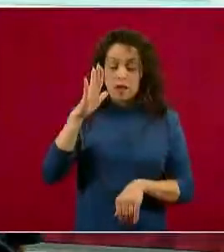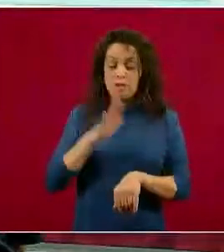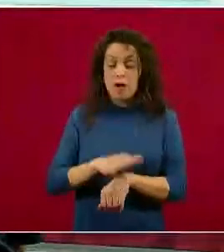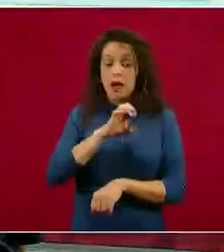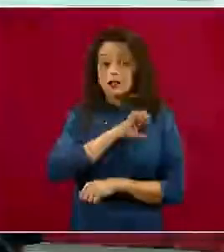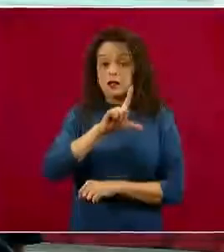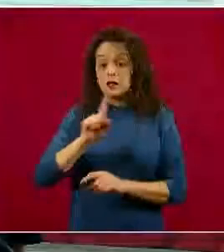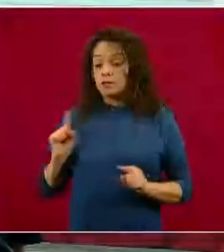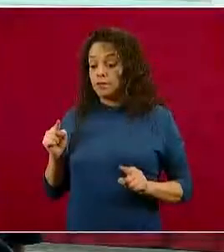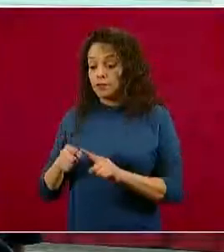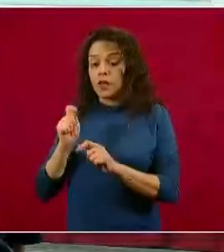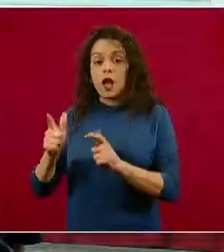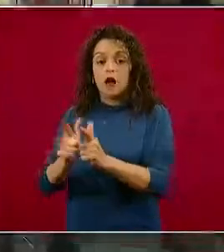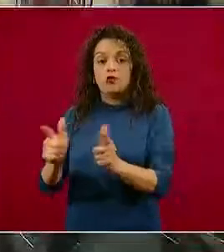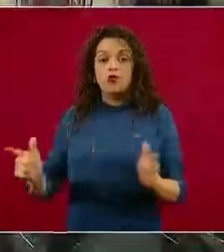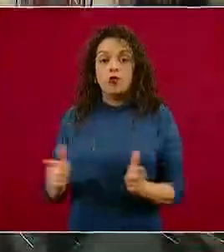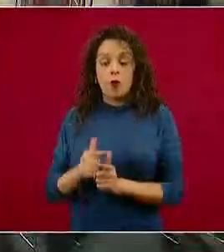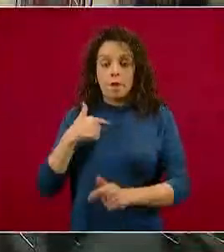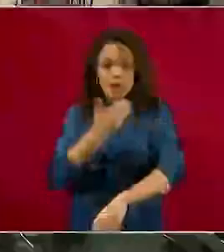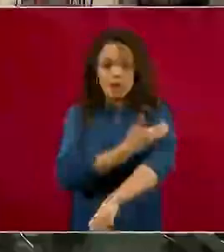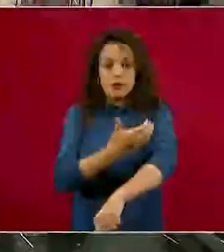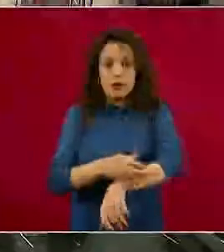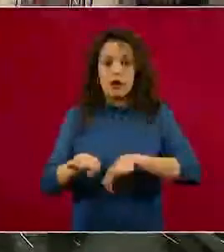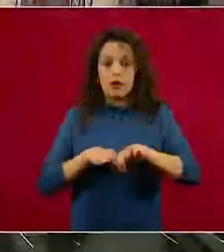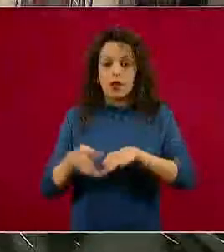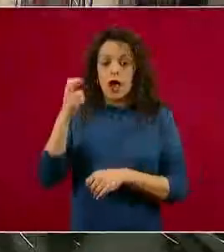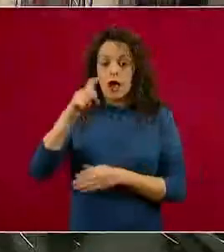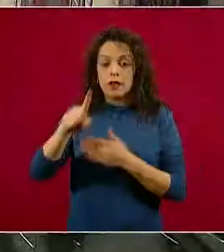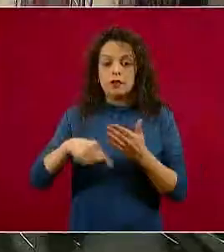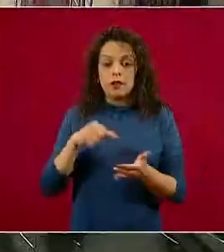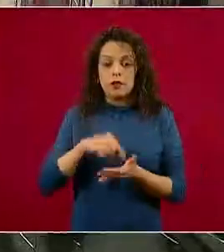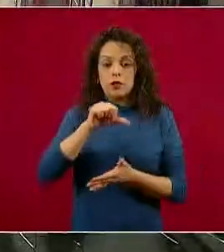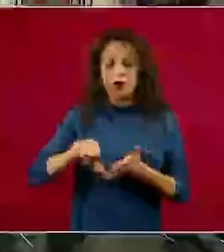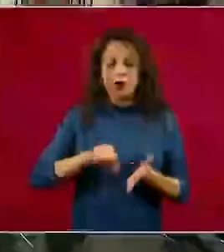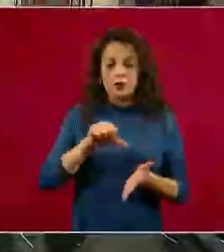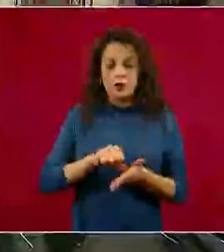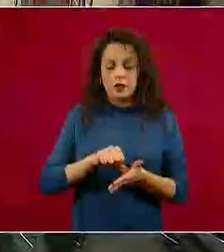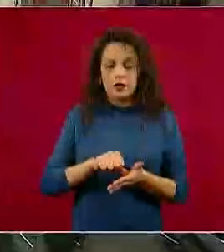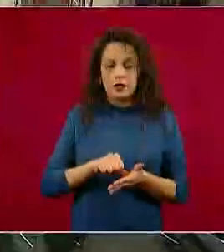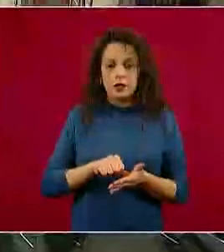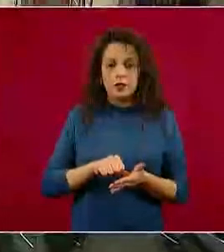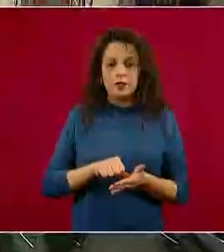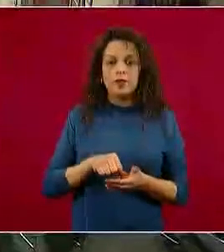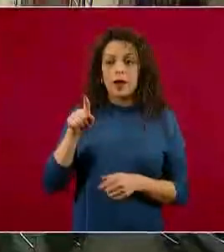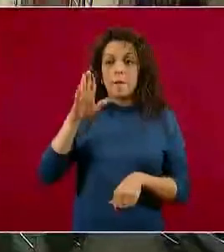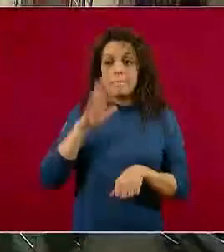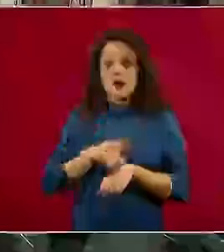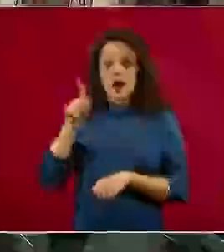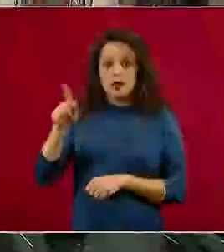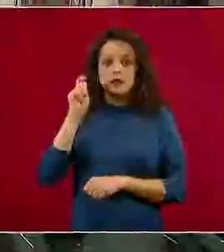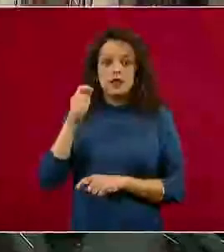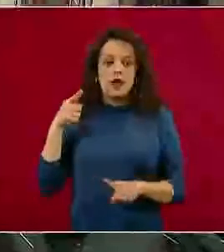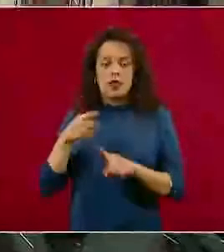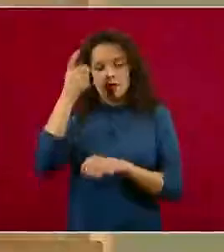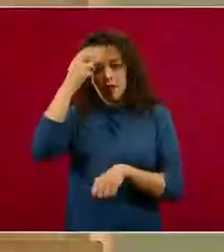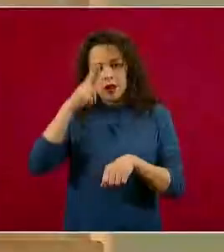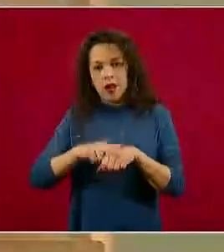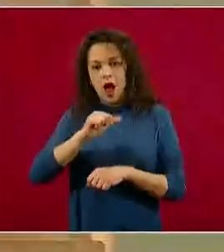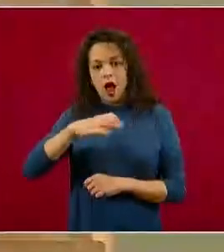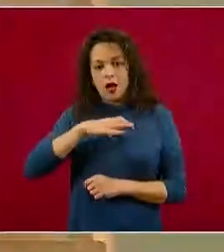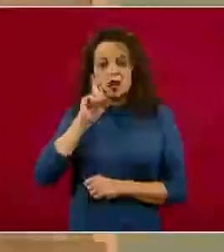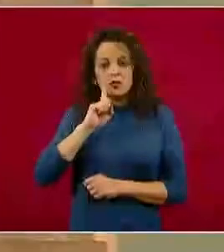de colegas que trabajan dentro del Centro de Equidad de Género, específicamente en la Dirección de Cáncer en la Mujer, primero por ayudarme a